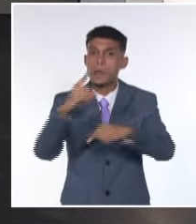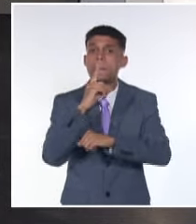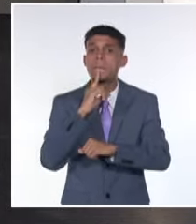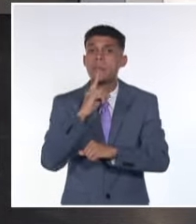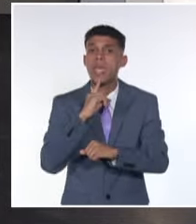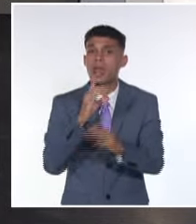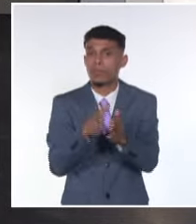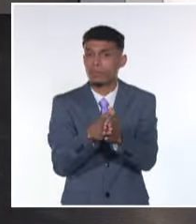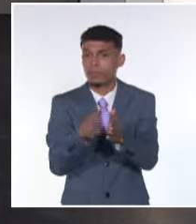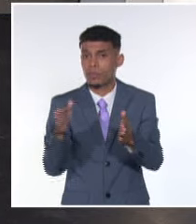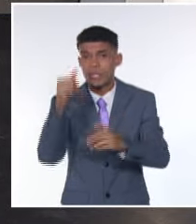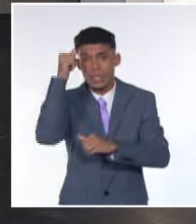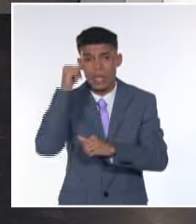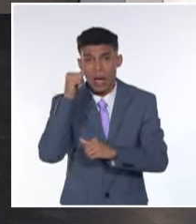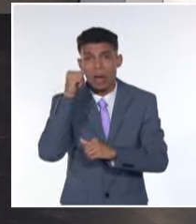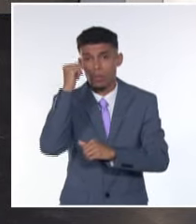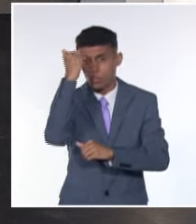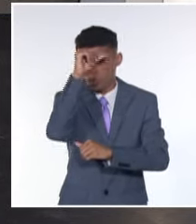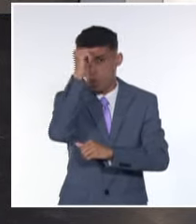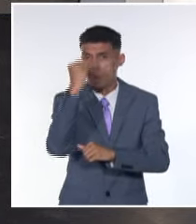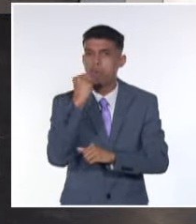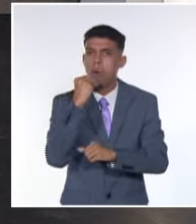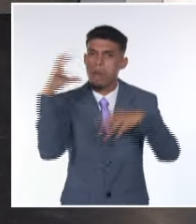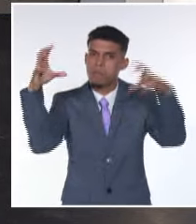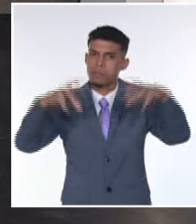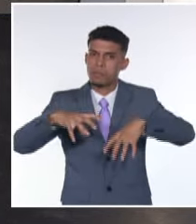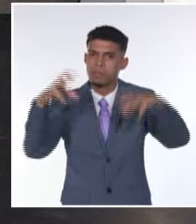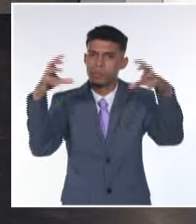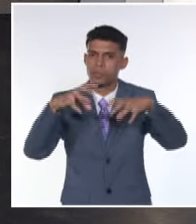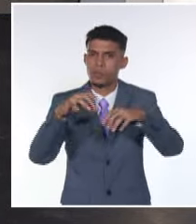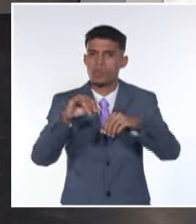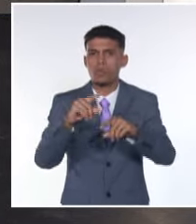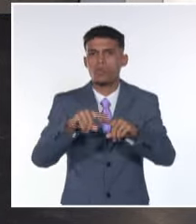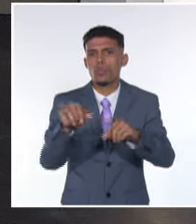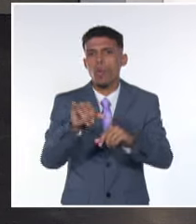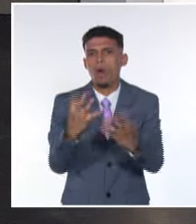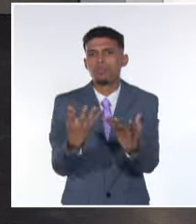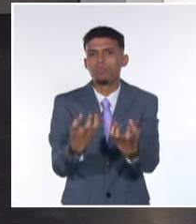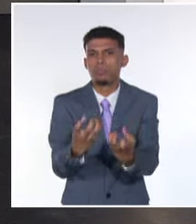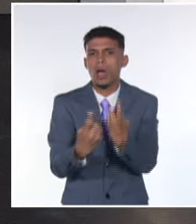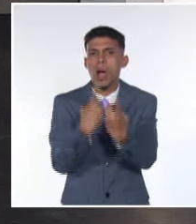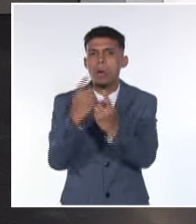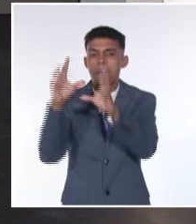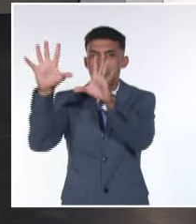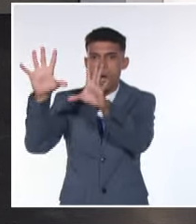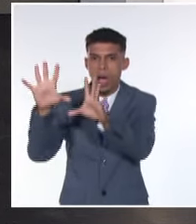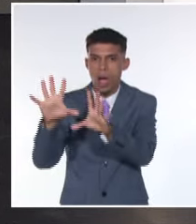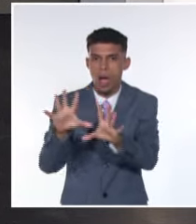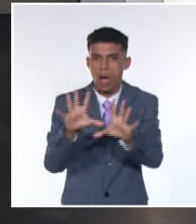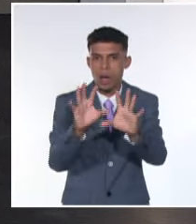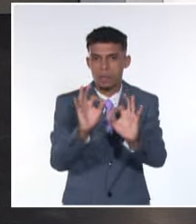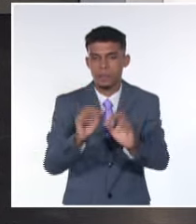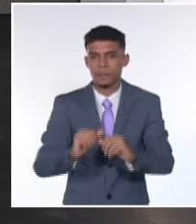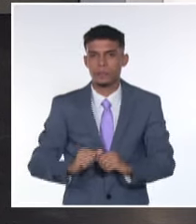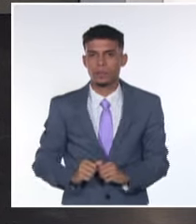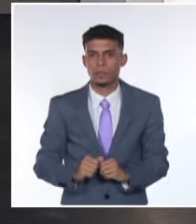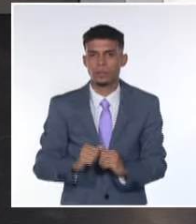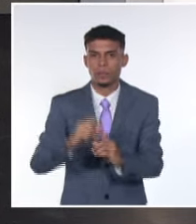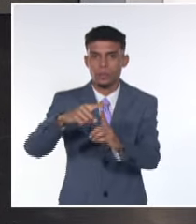y probablemente hacia el fin de semana, con un incremento de la humedad y también el tránsito de algunas ondas tropicales al sur del occidente cubano. Las